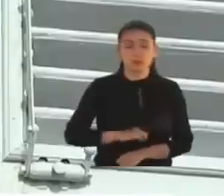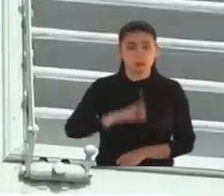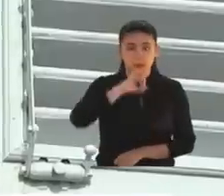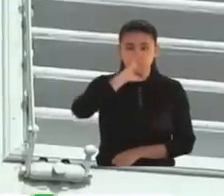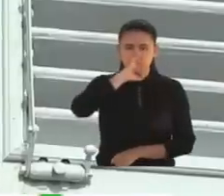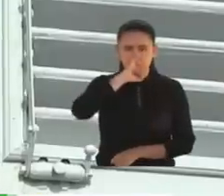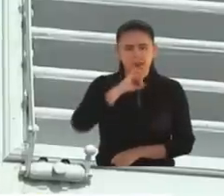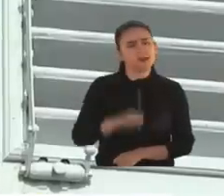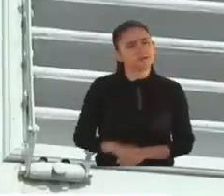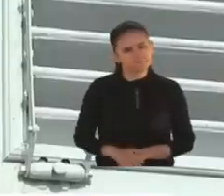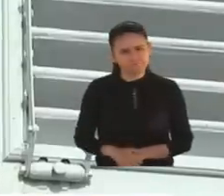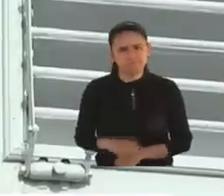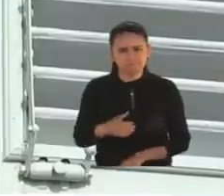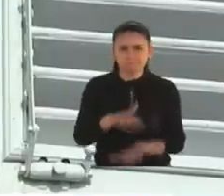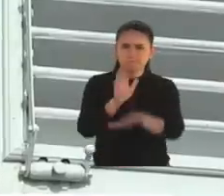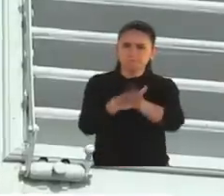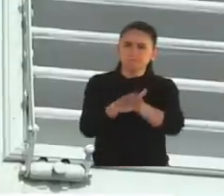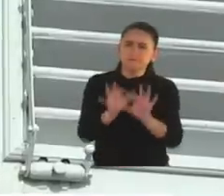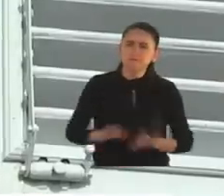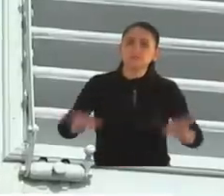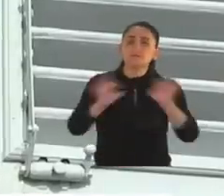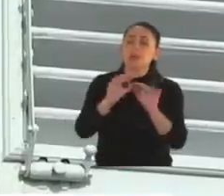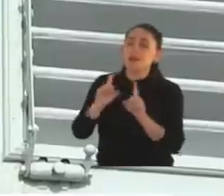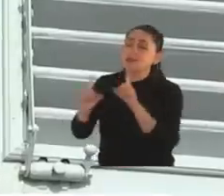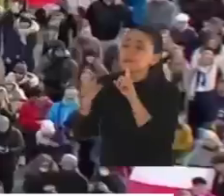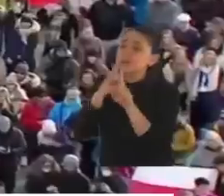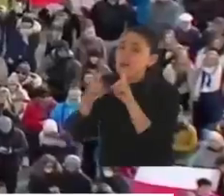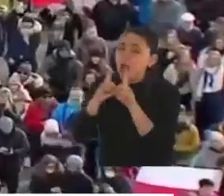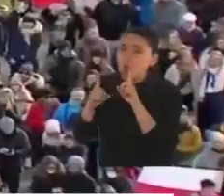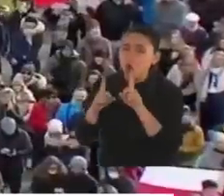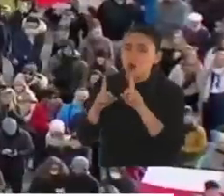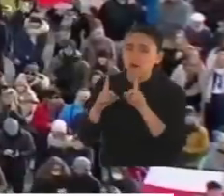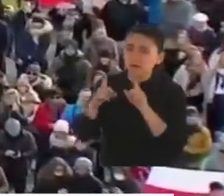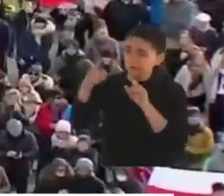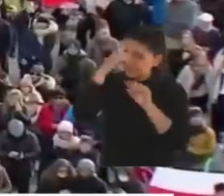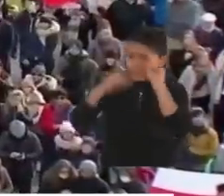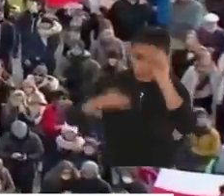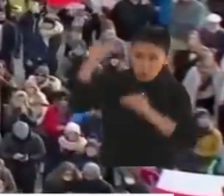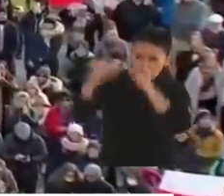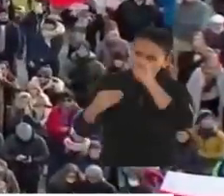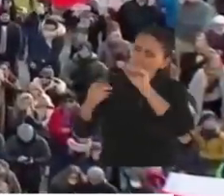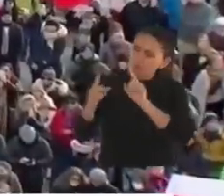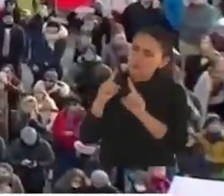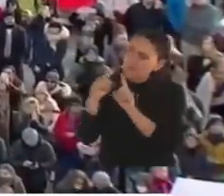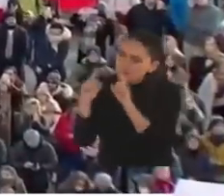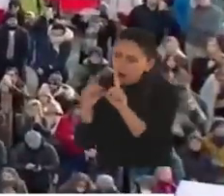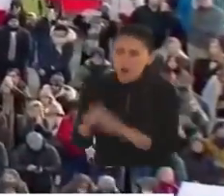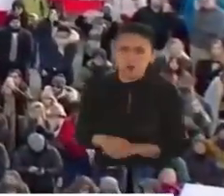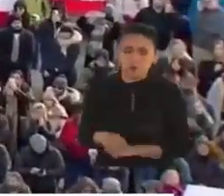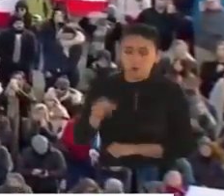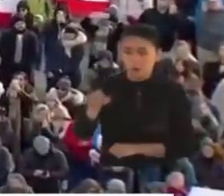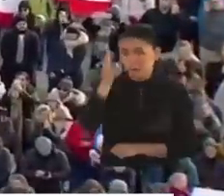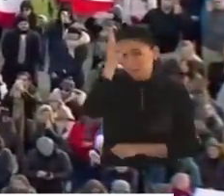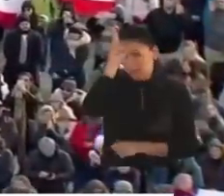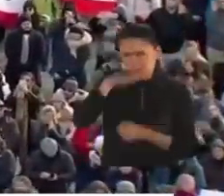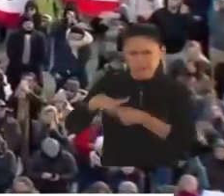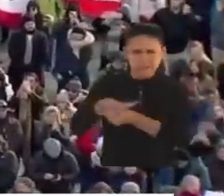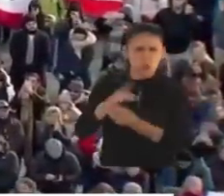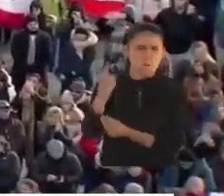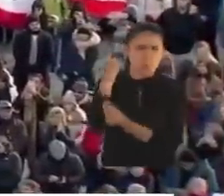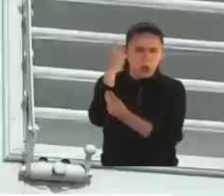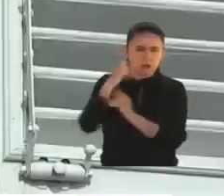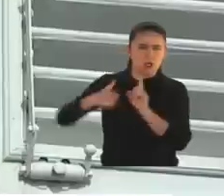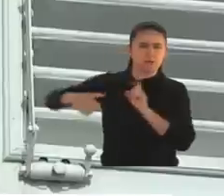un llamado al uso de la vía del diálogo para solucionar las diferencias que además mantienen al país en una crisis política y